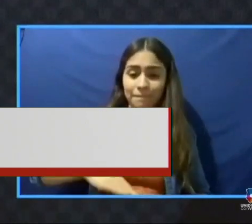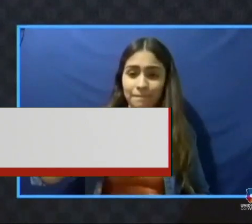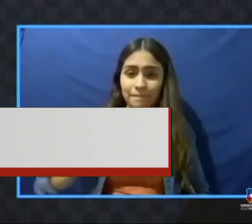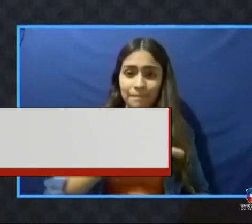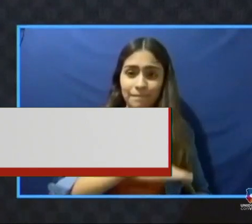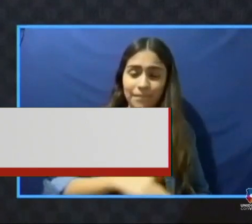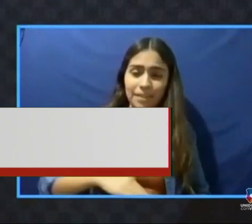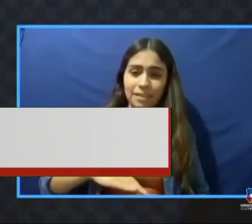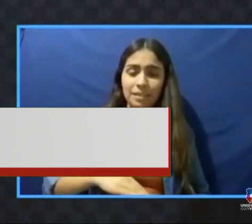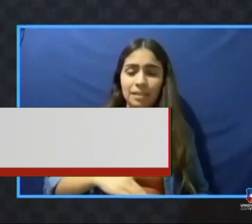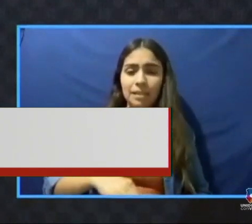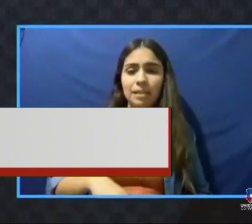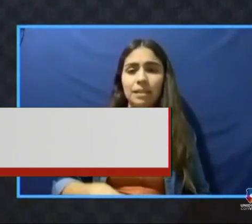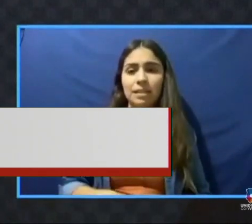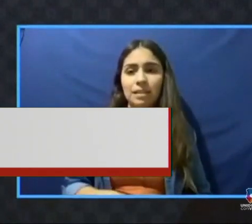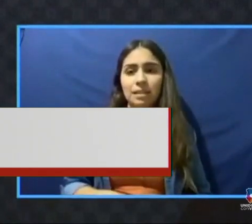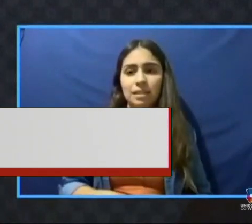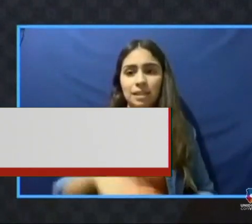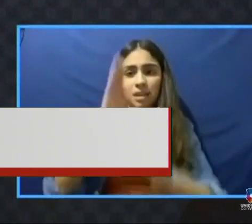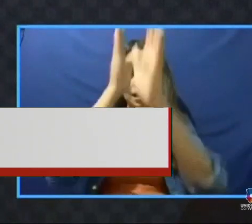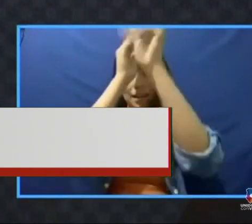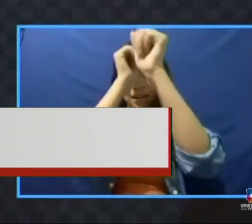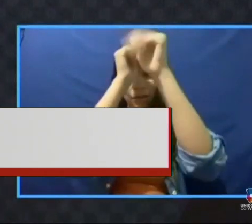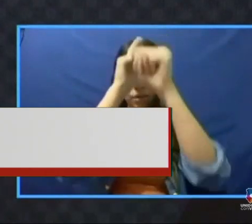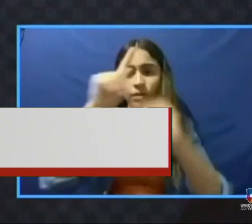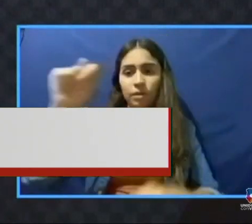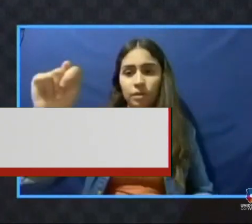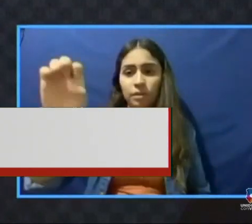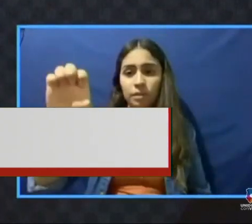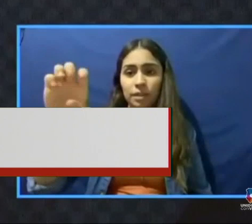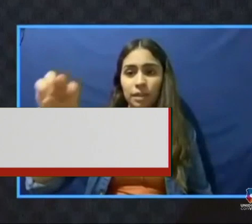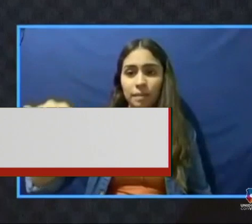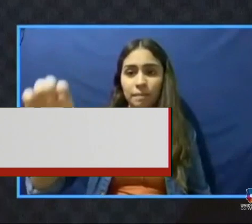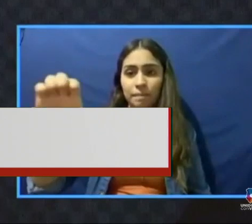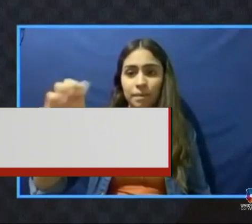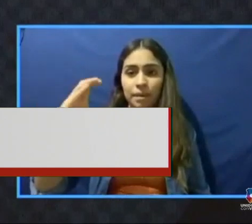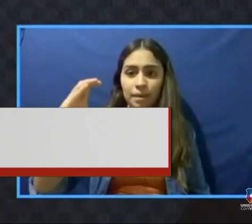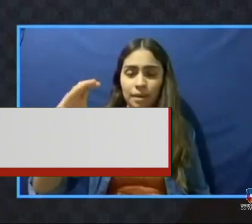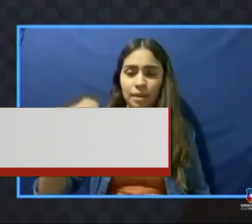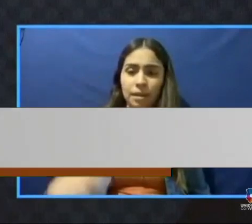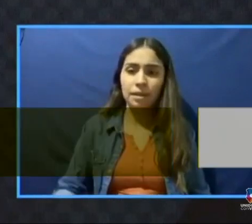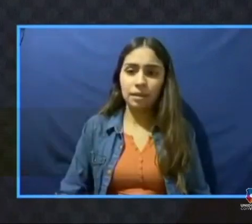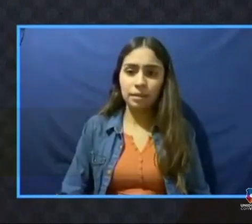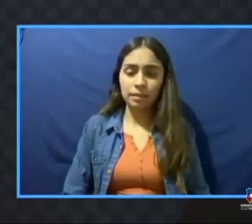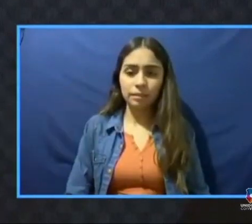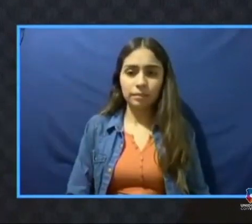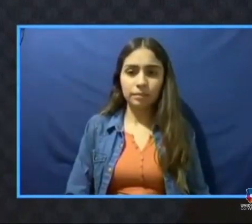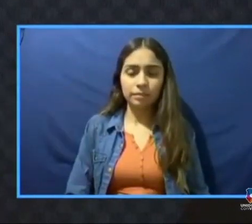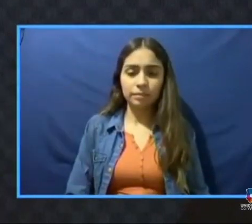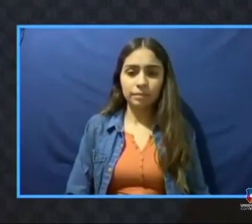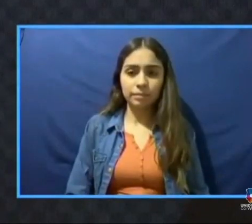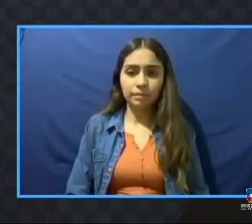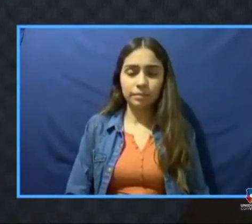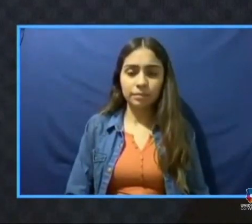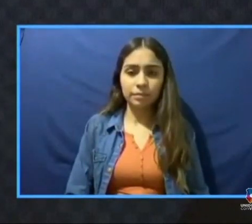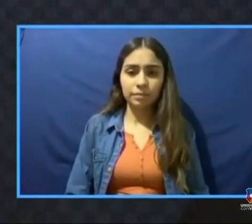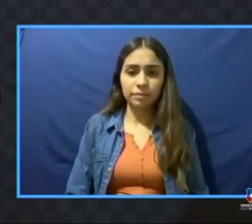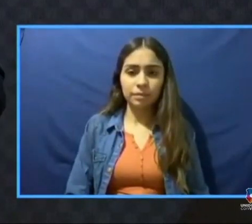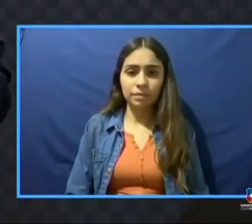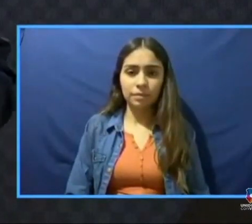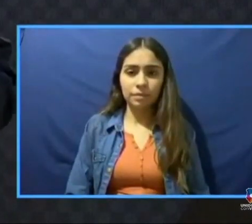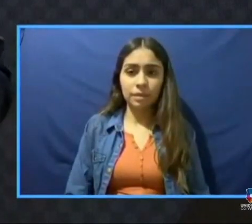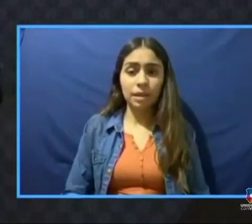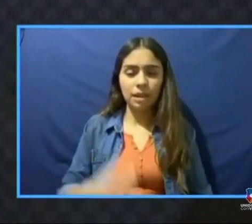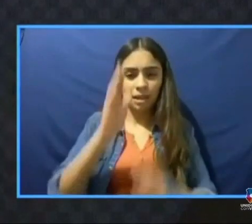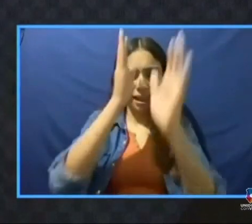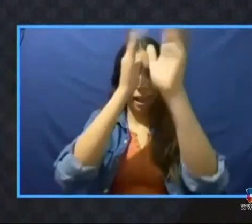saben que el 1 de julio inició la entrada en vigor del nuevo tratado comercial. Un tratado que nos